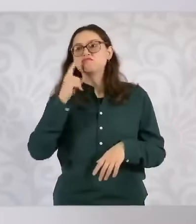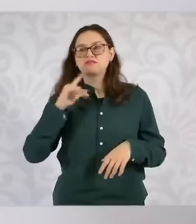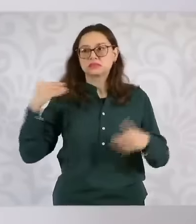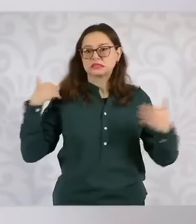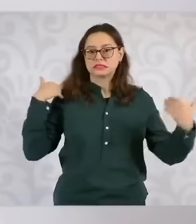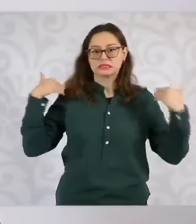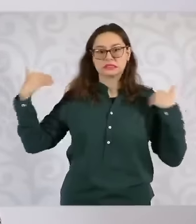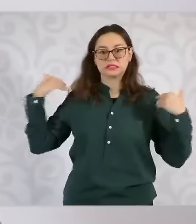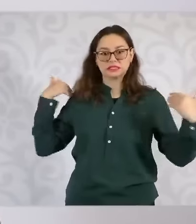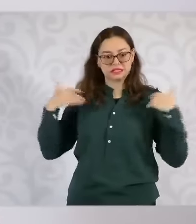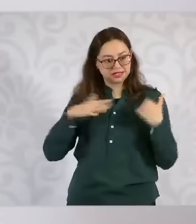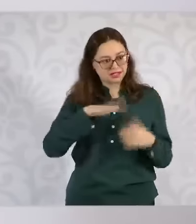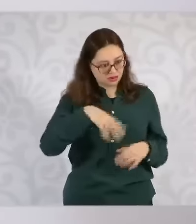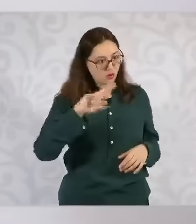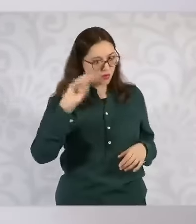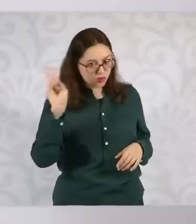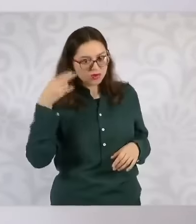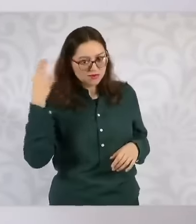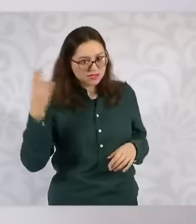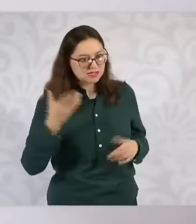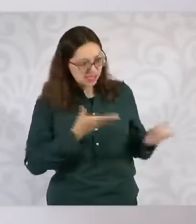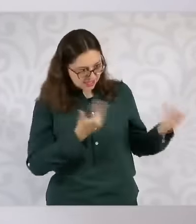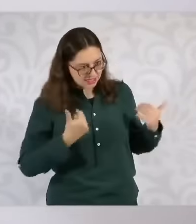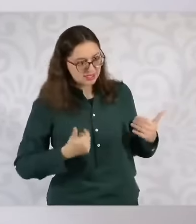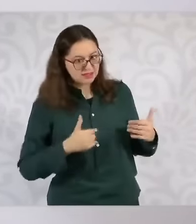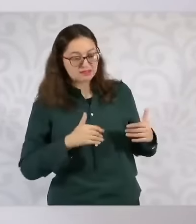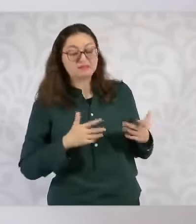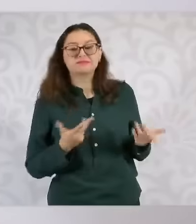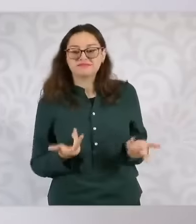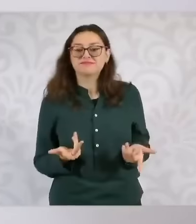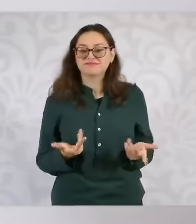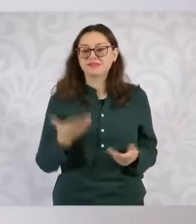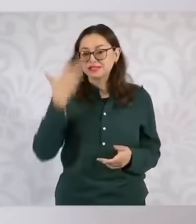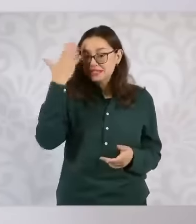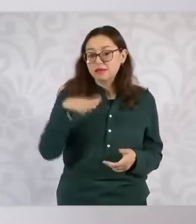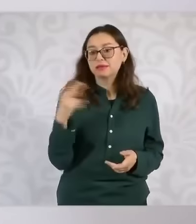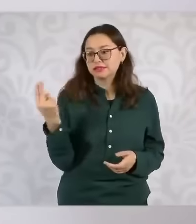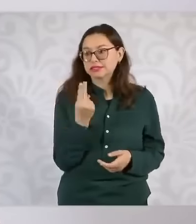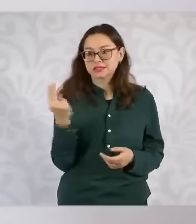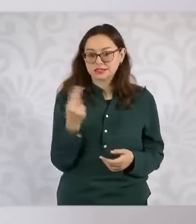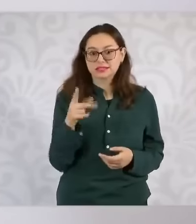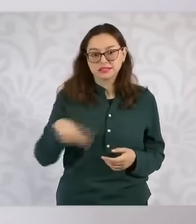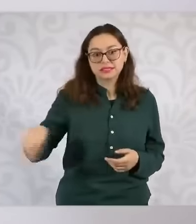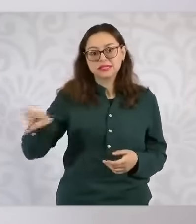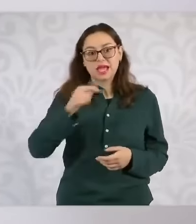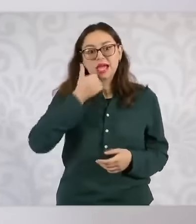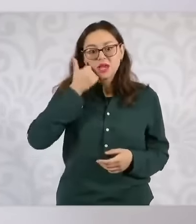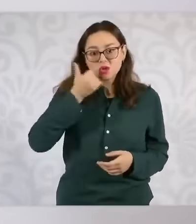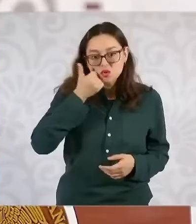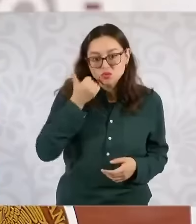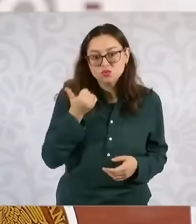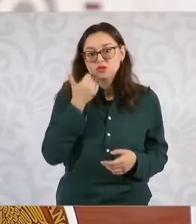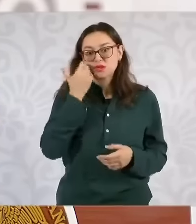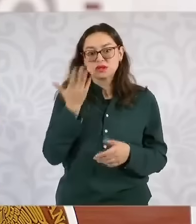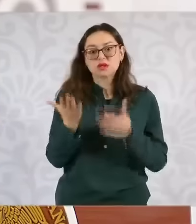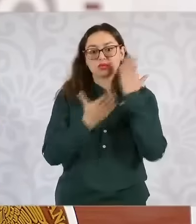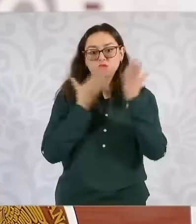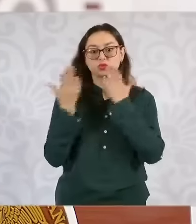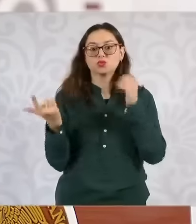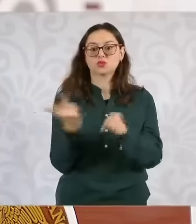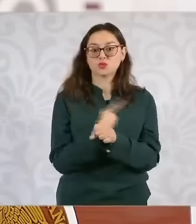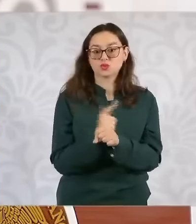mayoría, estando de acuerdo en que se requiere aumentar la matrícula para atención a los jóvenes que ya hacen una licenciatura, nos